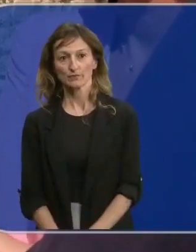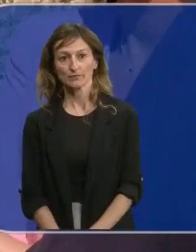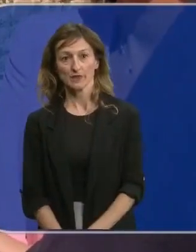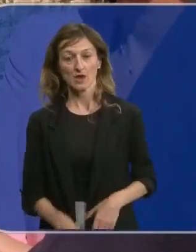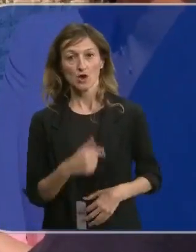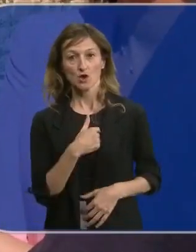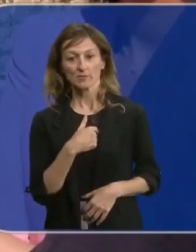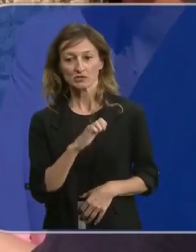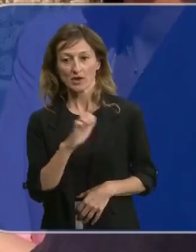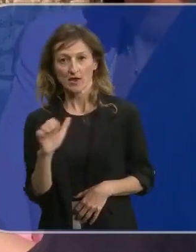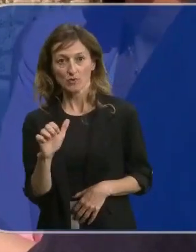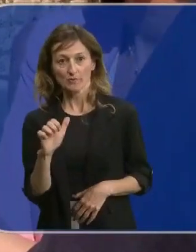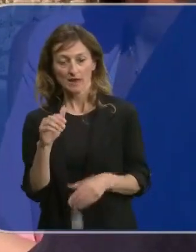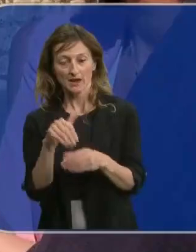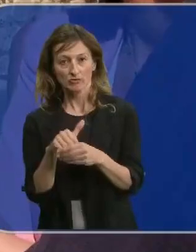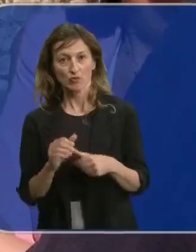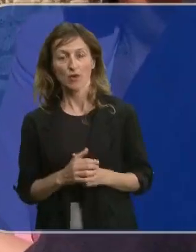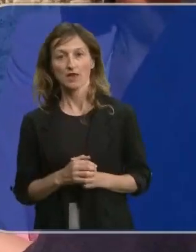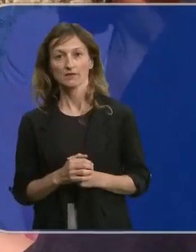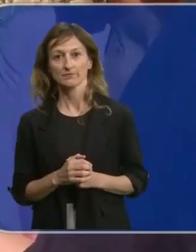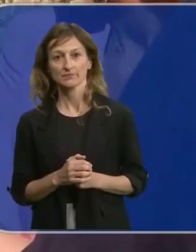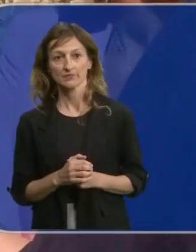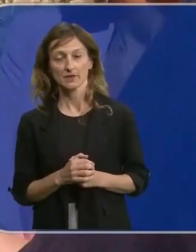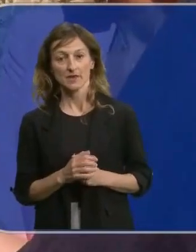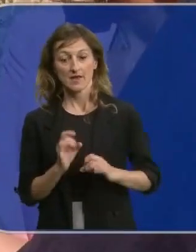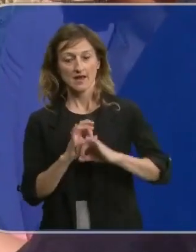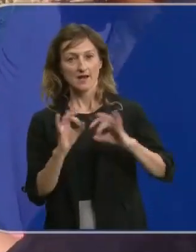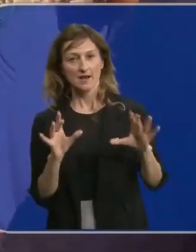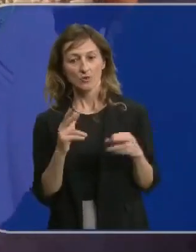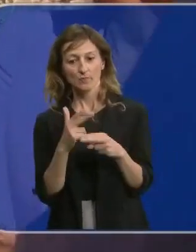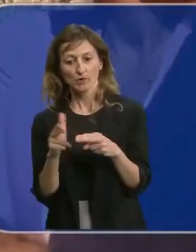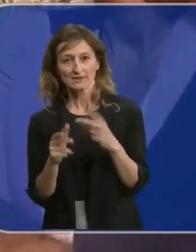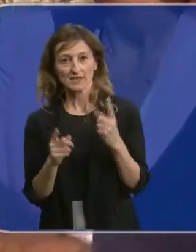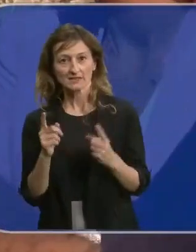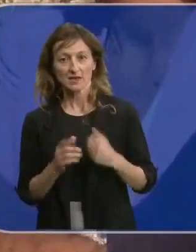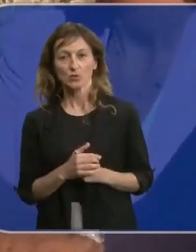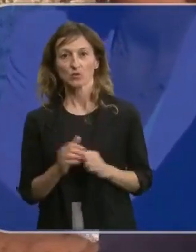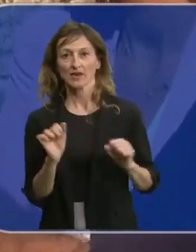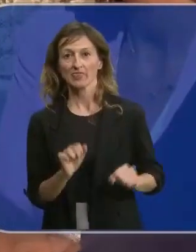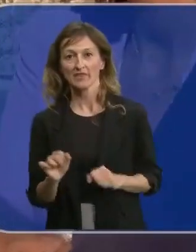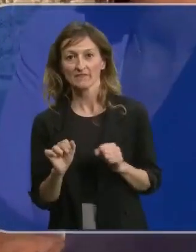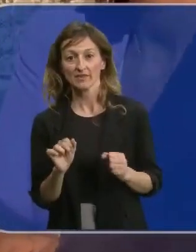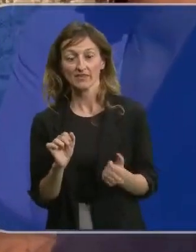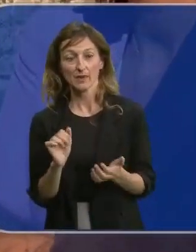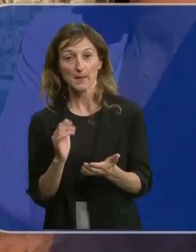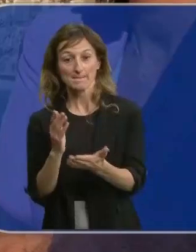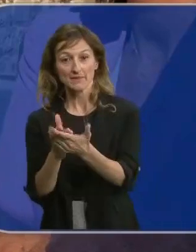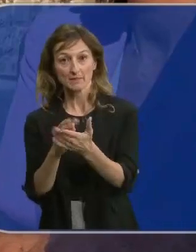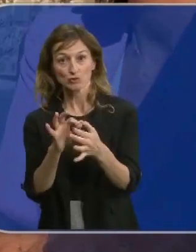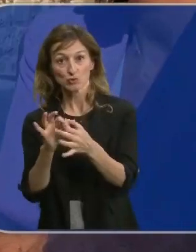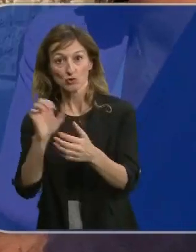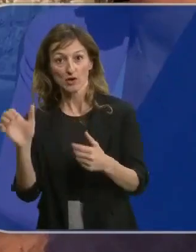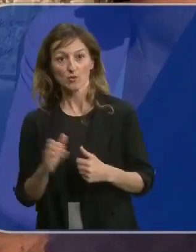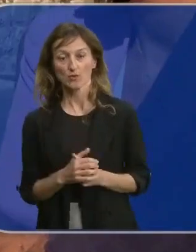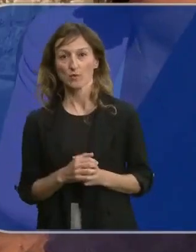comisión europea que fruto del resultado electoral tiene muy claro algunas políticas que nosotros defendemos y lo que nosotros pedimos a la Unión Europea es que